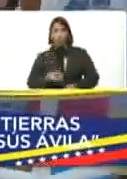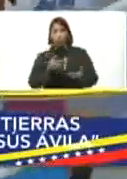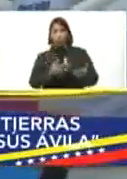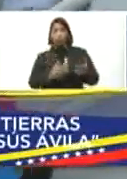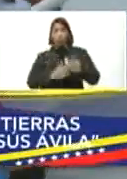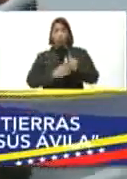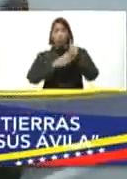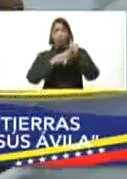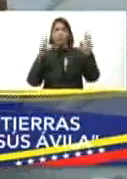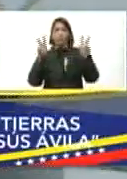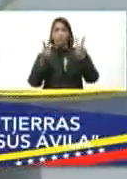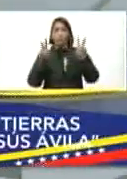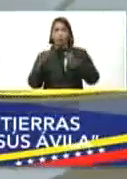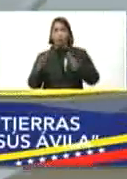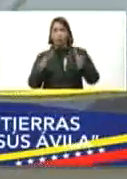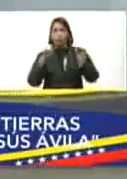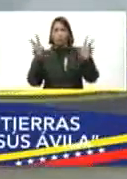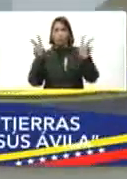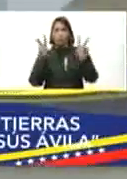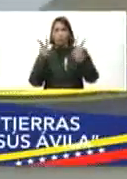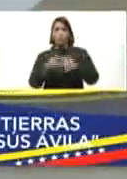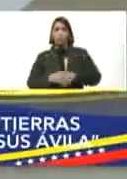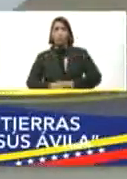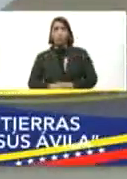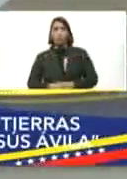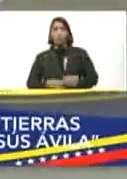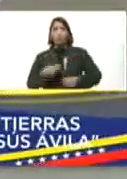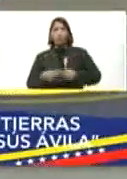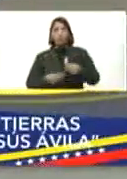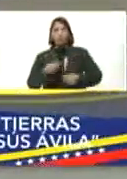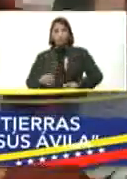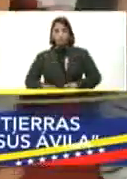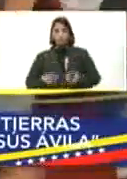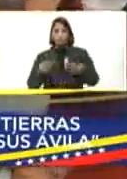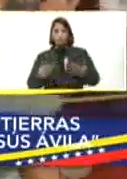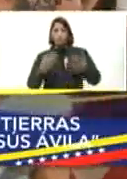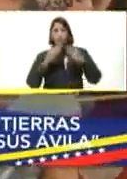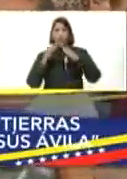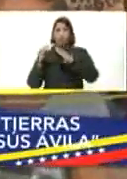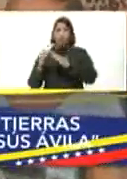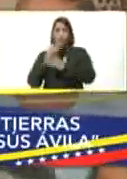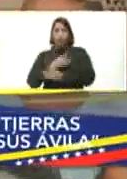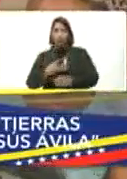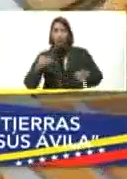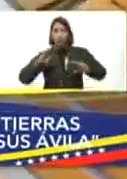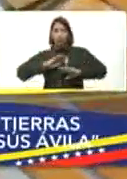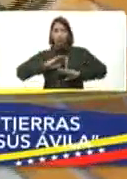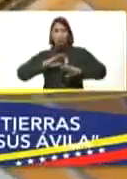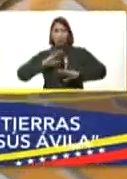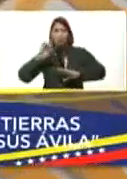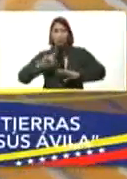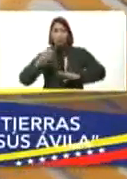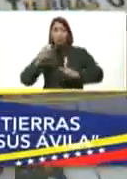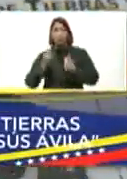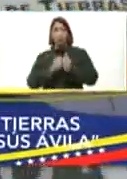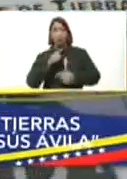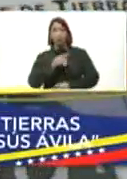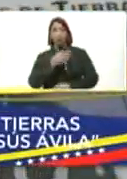de Victoria, conductor de Victoria, le hacemos entrega de una vivienda digna y propia. Y por eso, con su